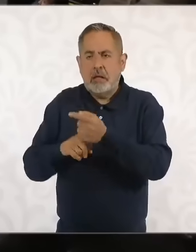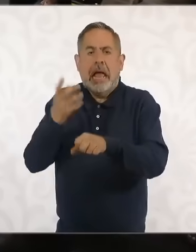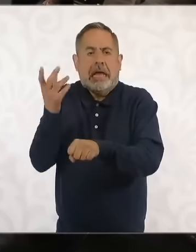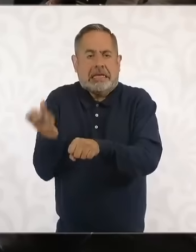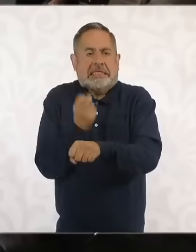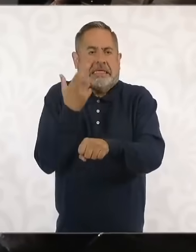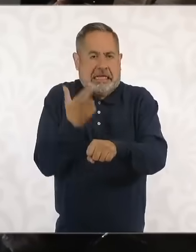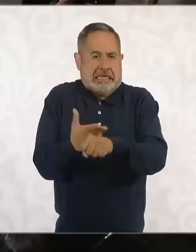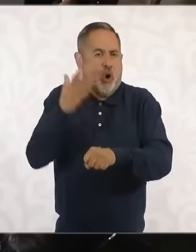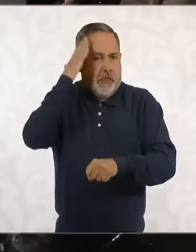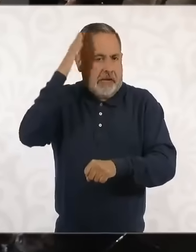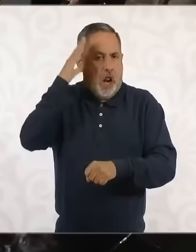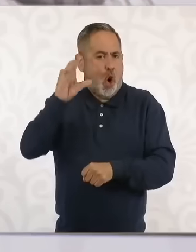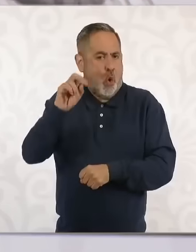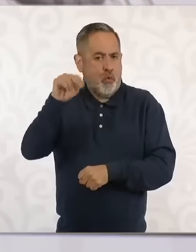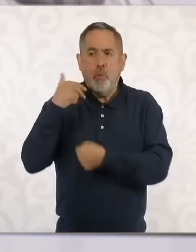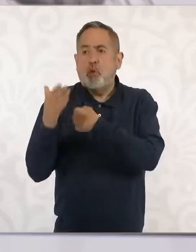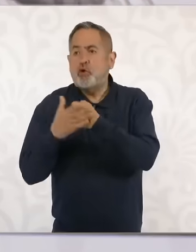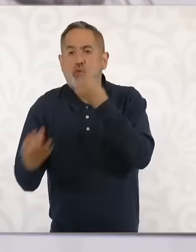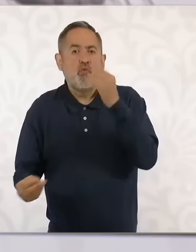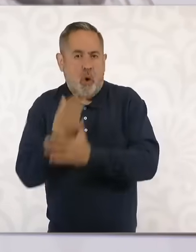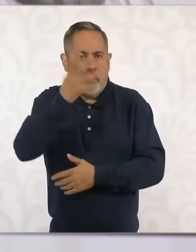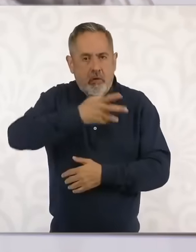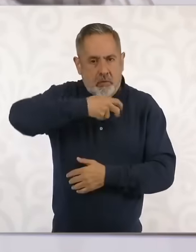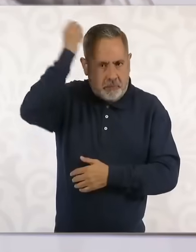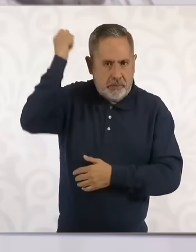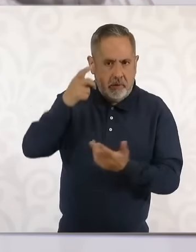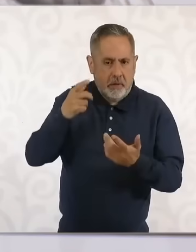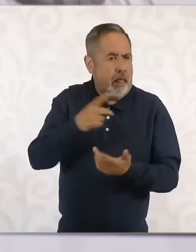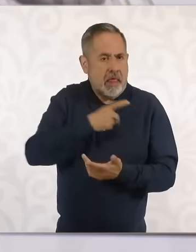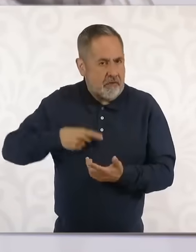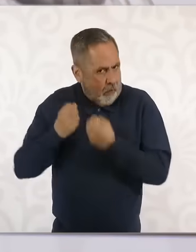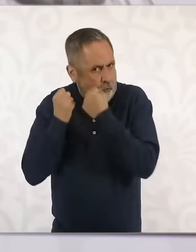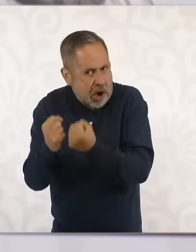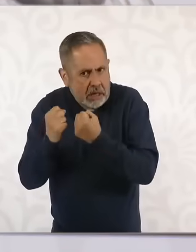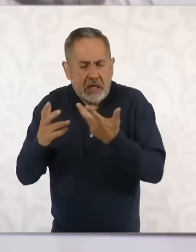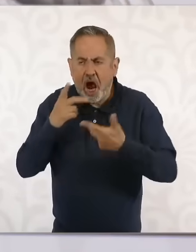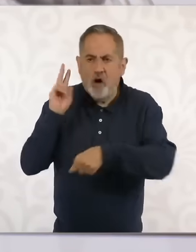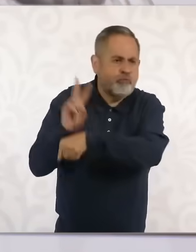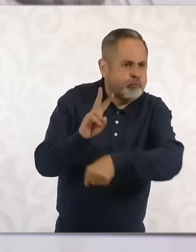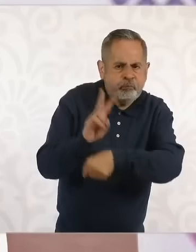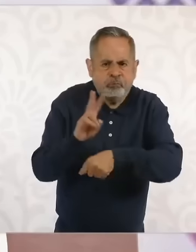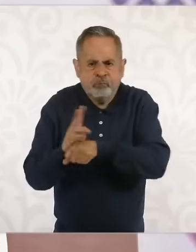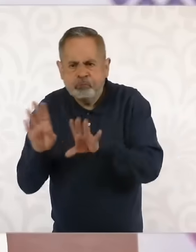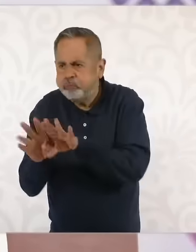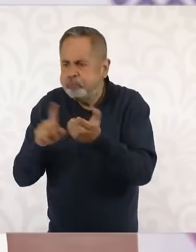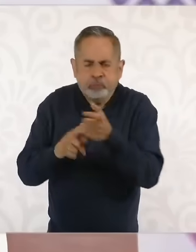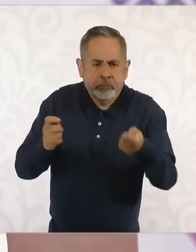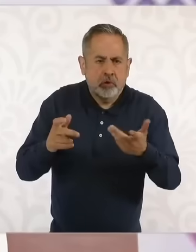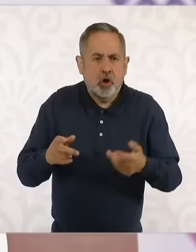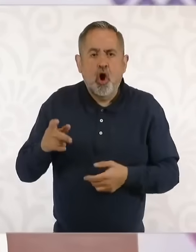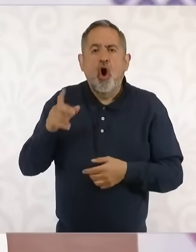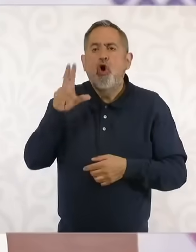Secretario General de Naciones Unidas. Y tiene que haber el fortalecimiento de esta institución, no